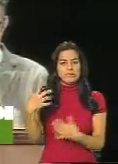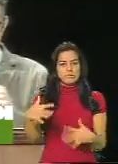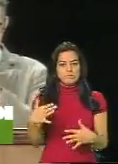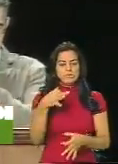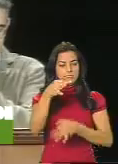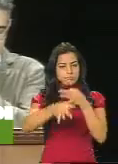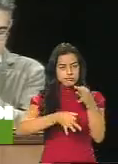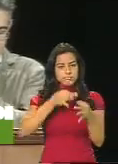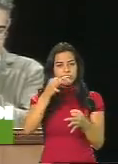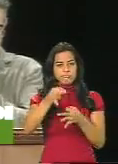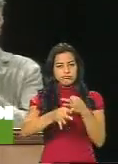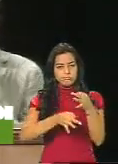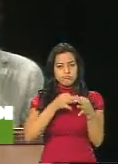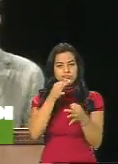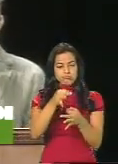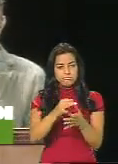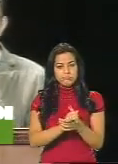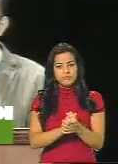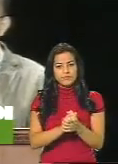palabras